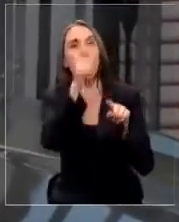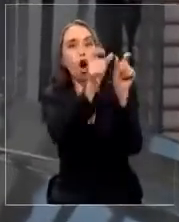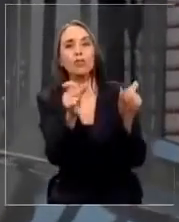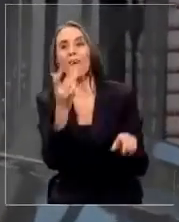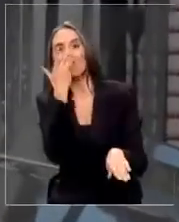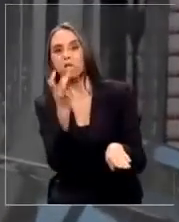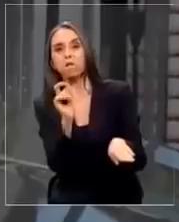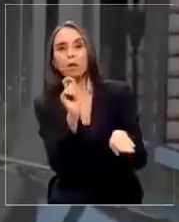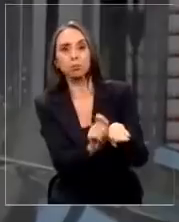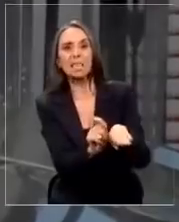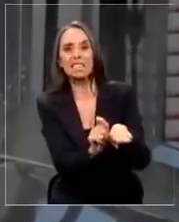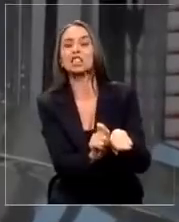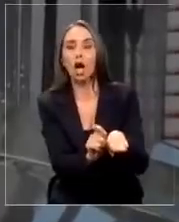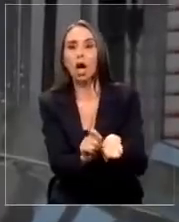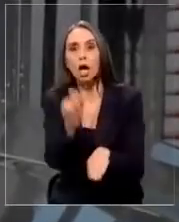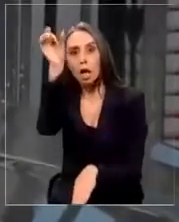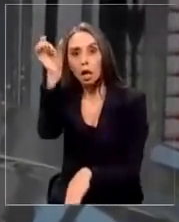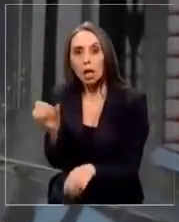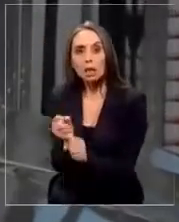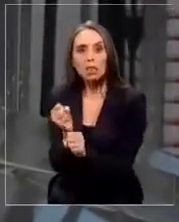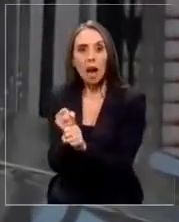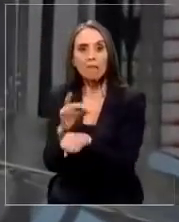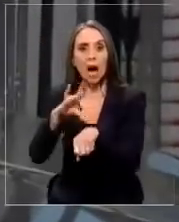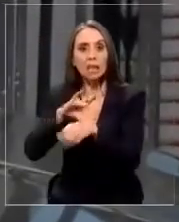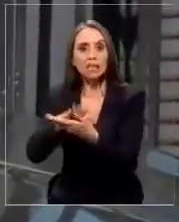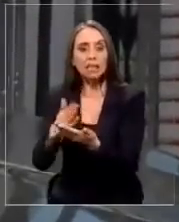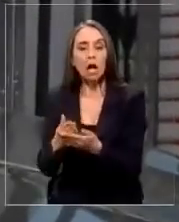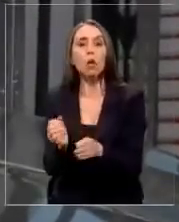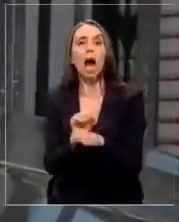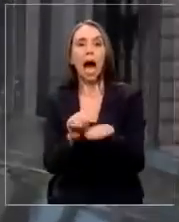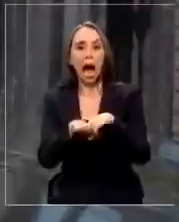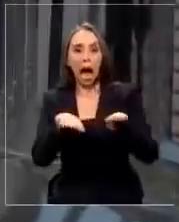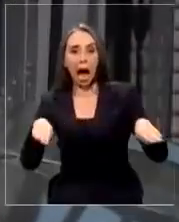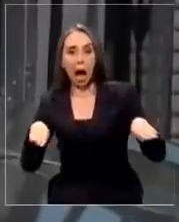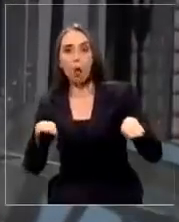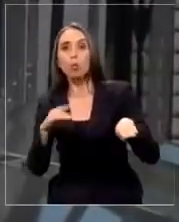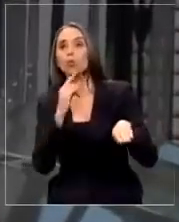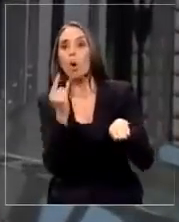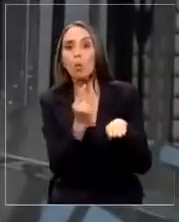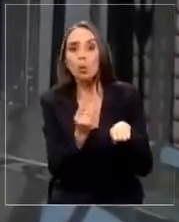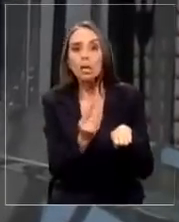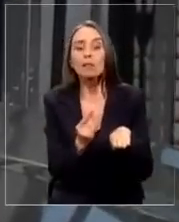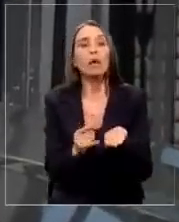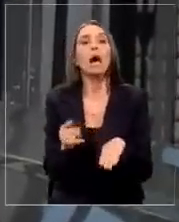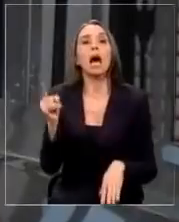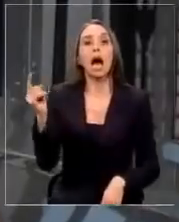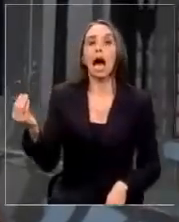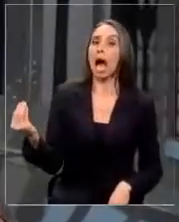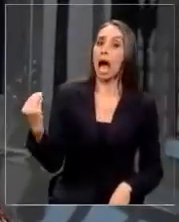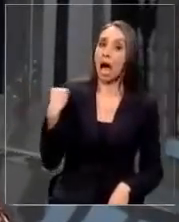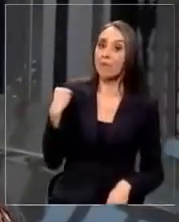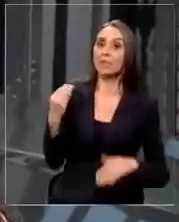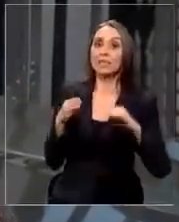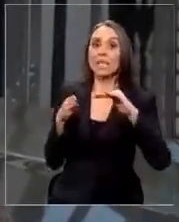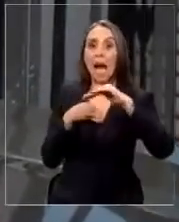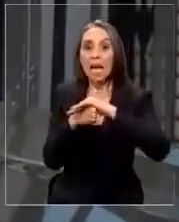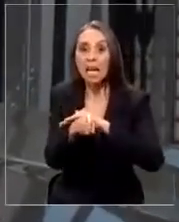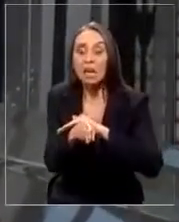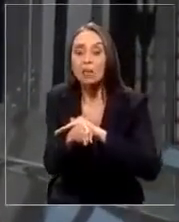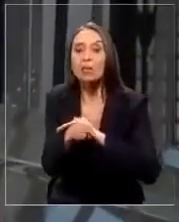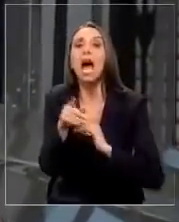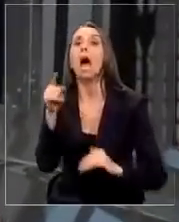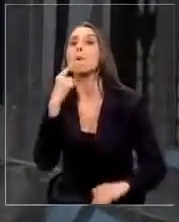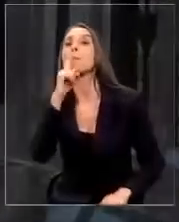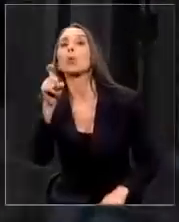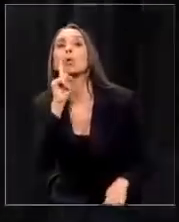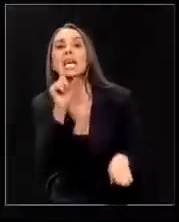menos una persona de salud. Y se supone que en una clínica uno se estaciona en caso de emergencia. Podía haber avisado, por último, haber entrado a la clínica y haber dicho de quién es